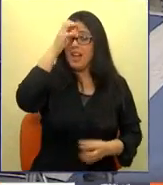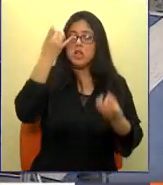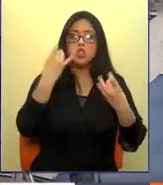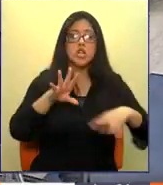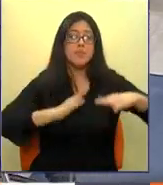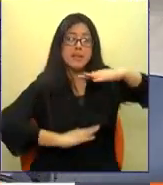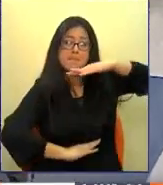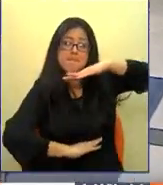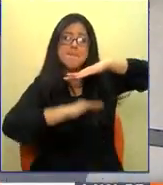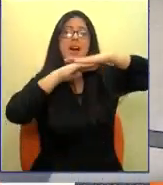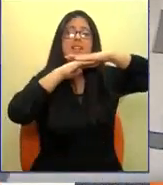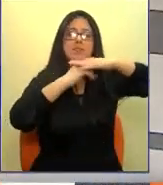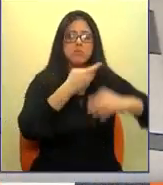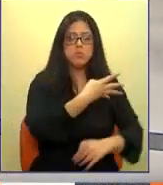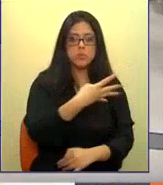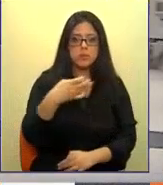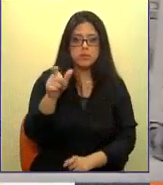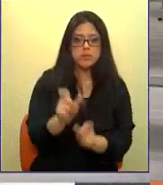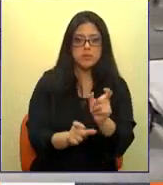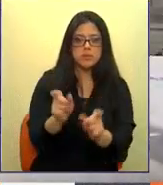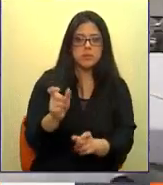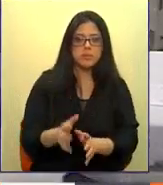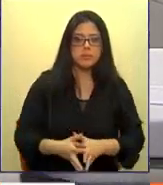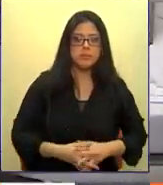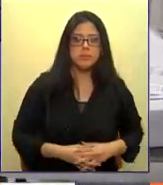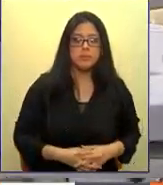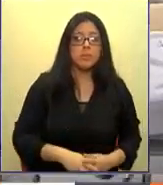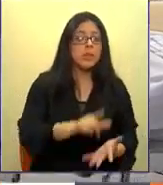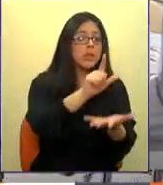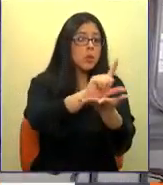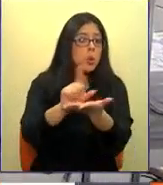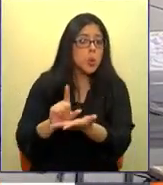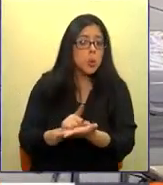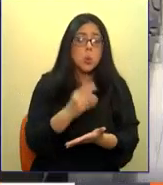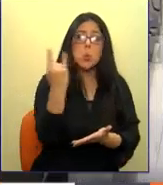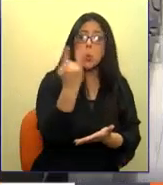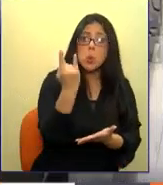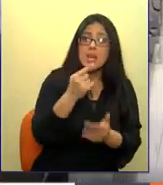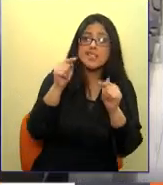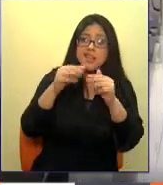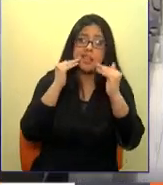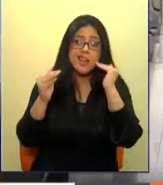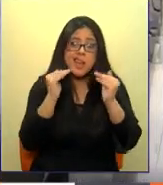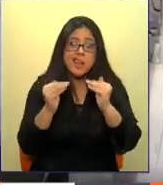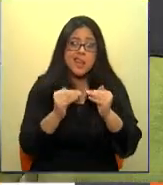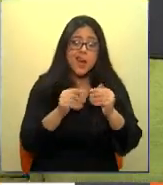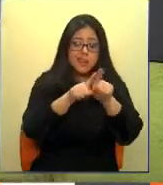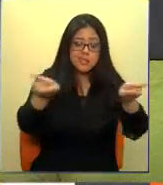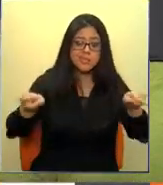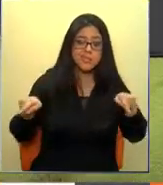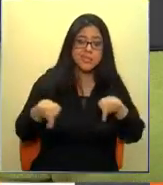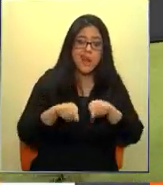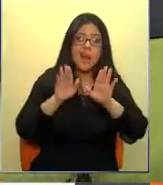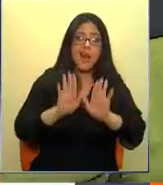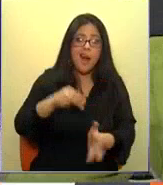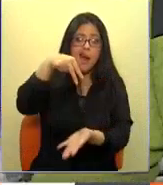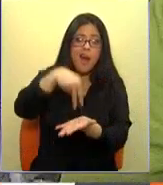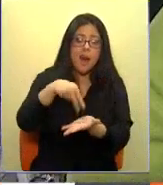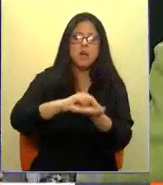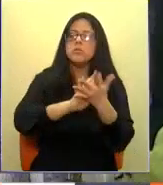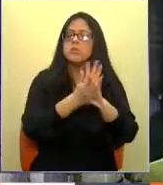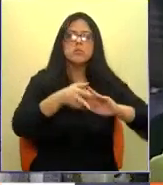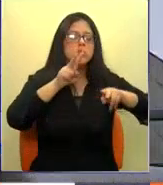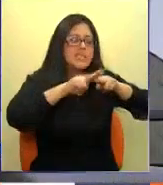para recibir a 400 personas. Lugares como la urgencia pediátrica, salas de espera, todo fue preparado